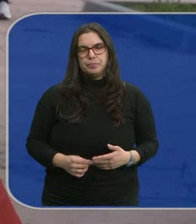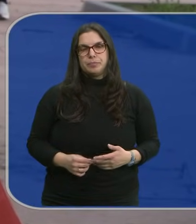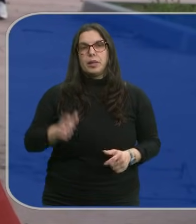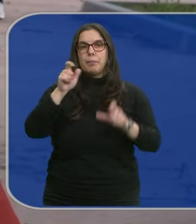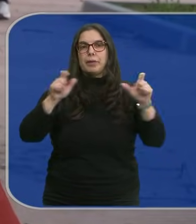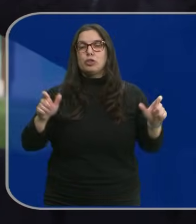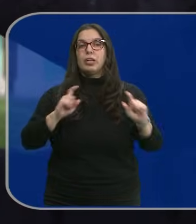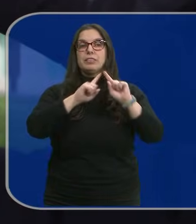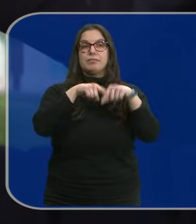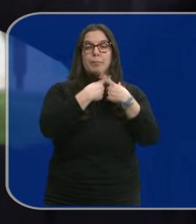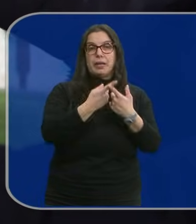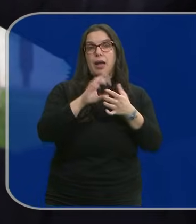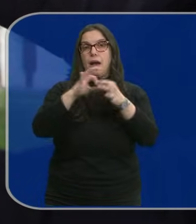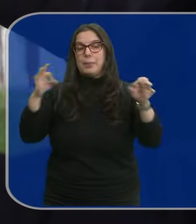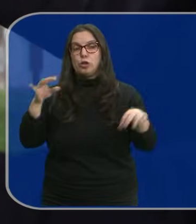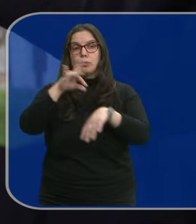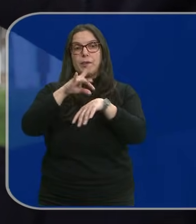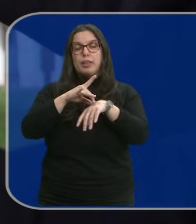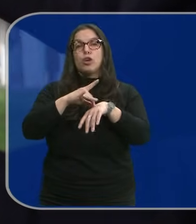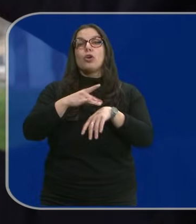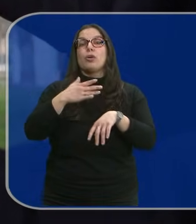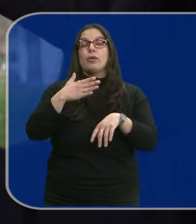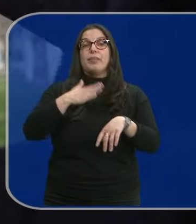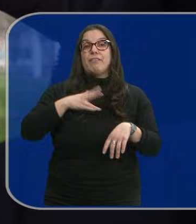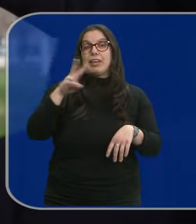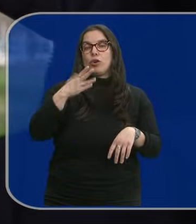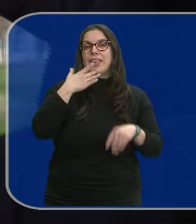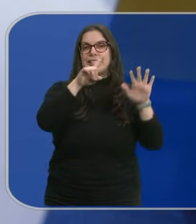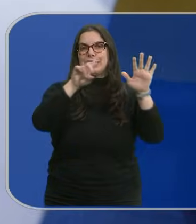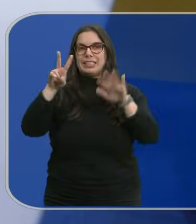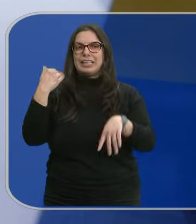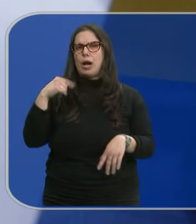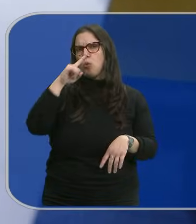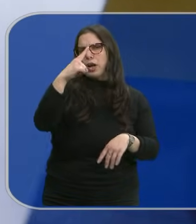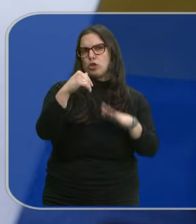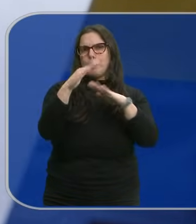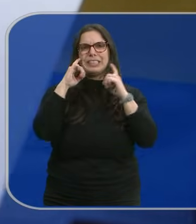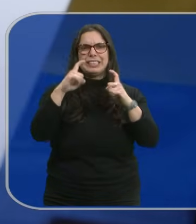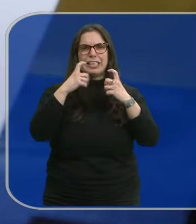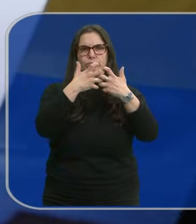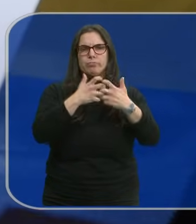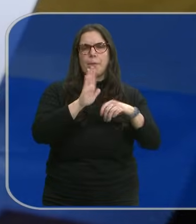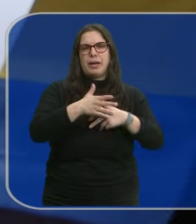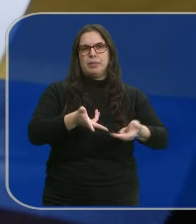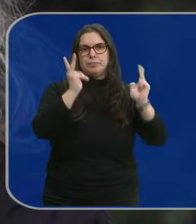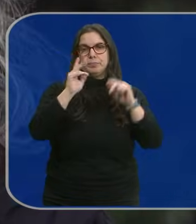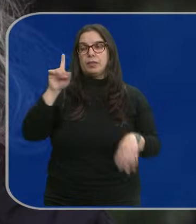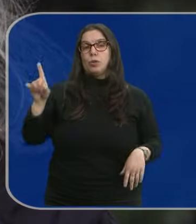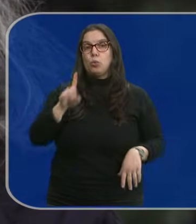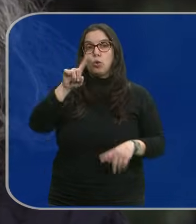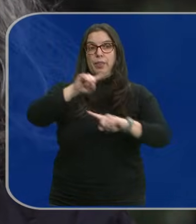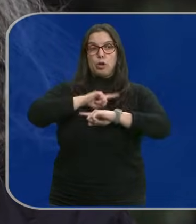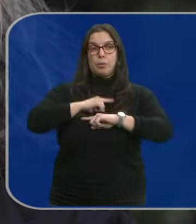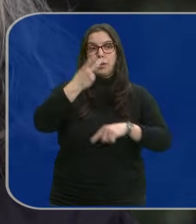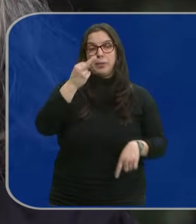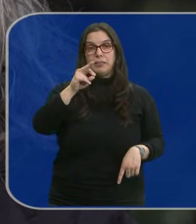Familiares y amigos del médico vallisoletano de 67 años, Jorge Yéspica, llevaban más de un año luchando por su libertad. El 1 de noviembre del 2024